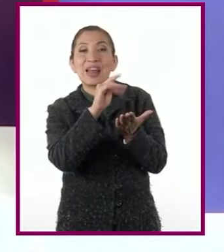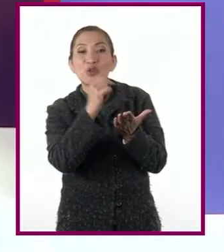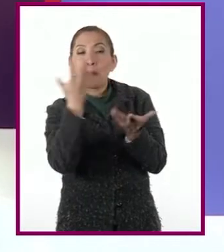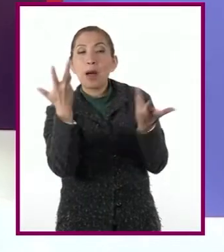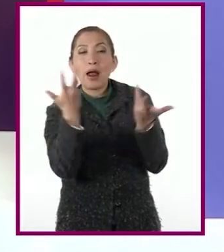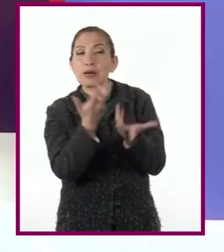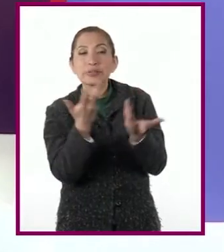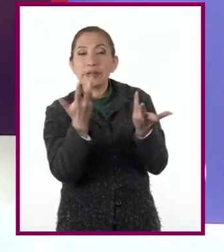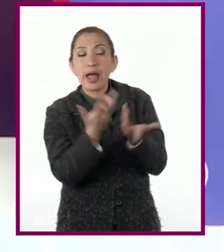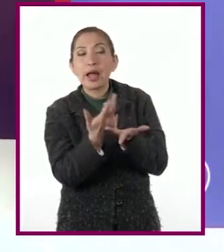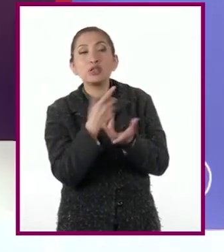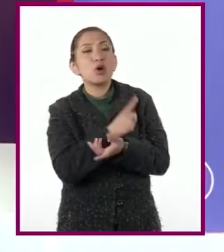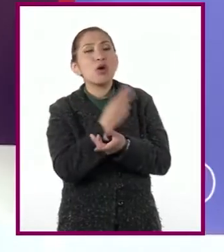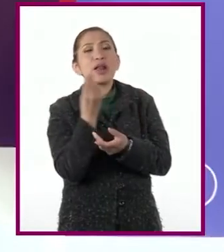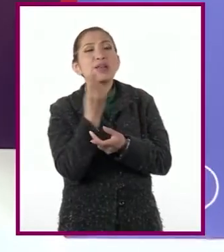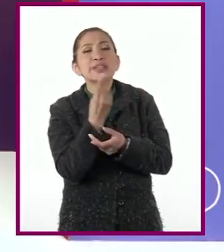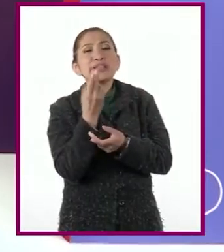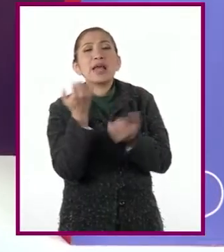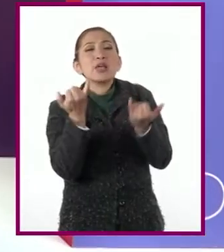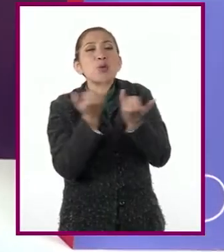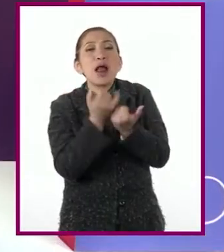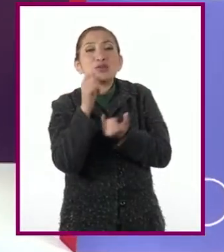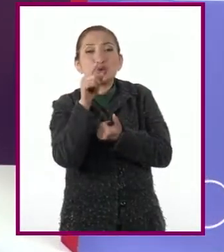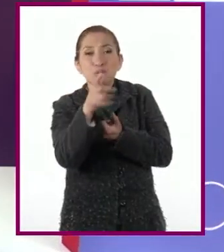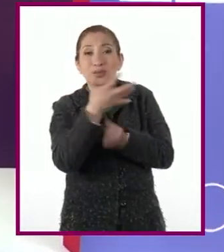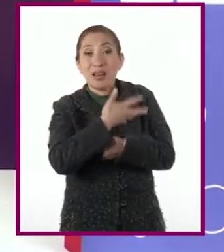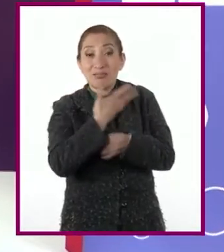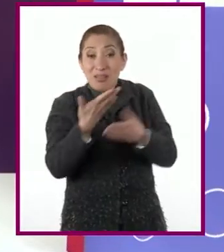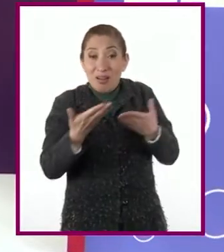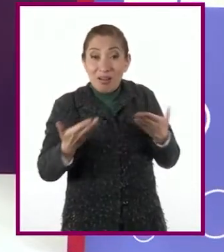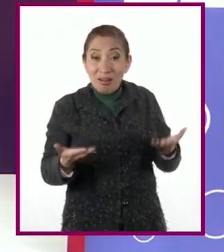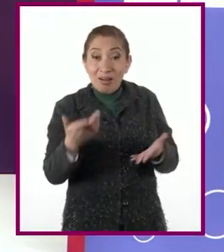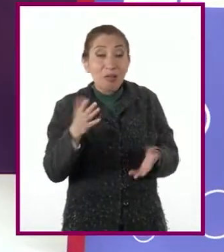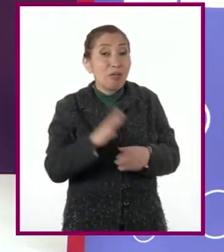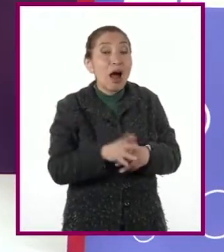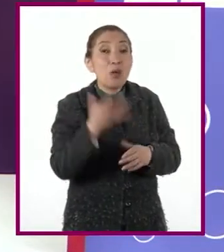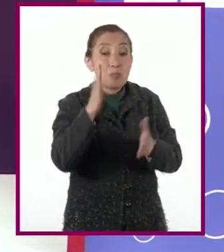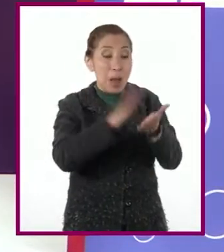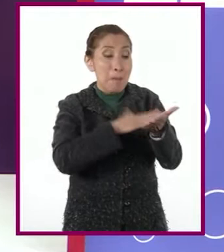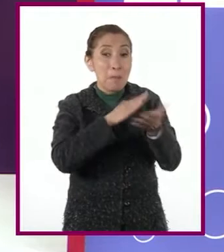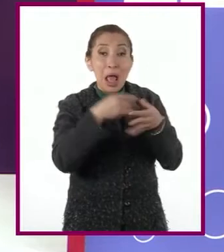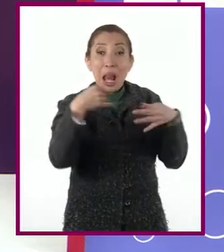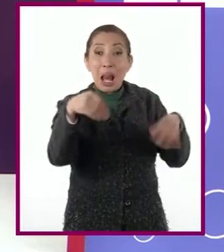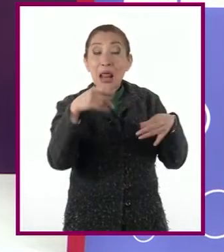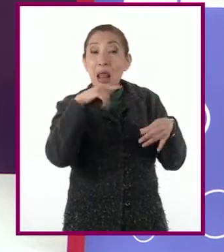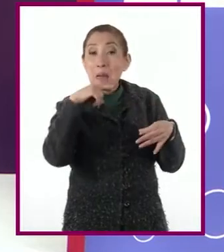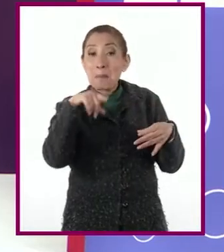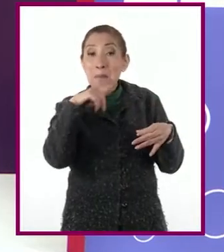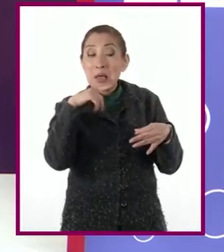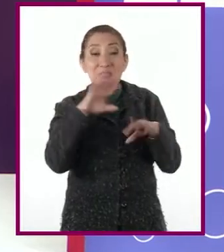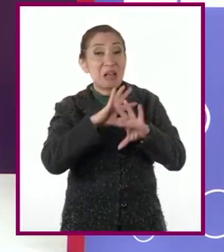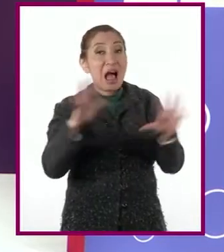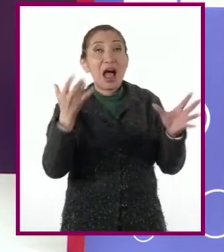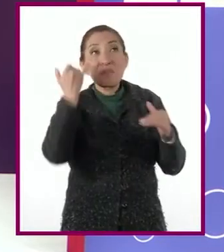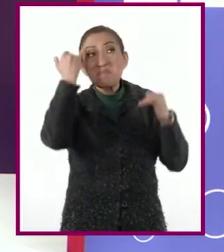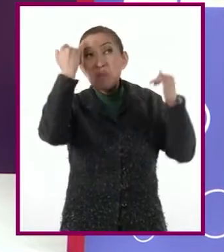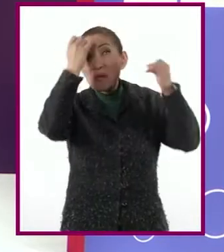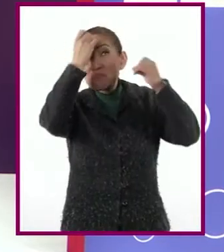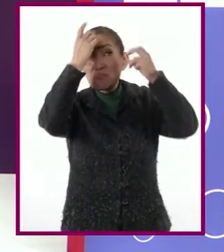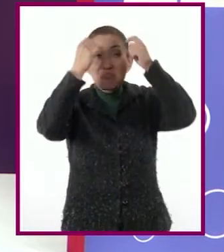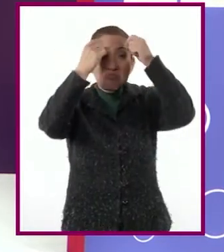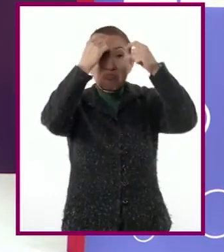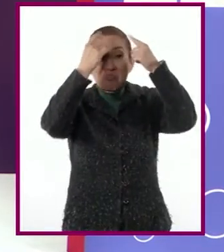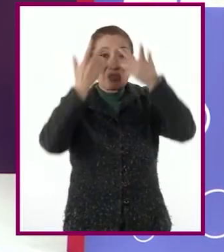crearse, solo necesita lo mismo que ustedes tienen ahora: un papel, un lápiz y toda su